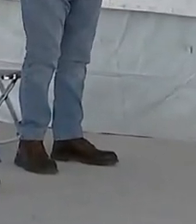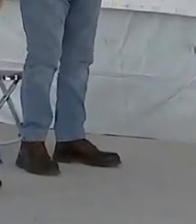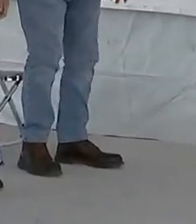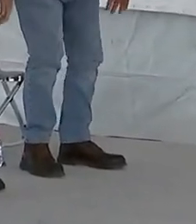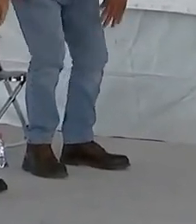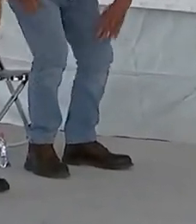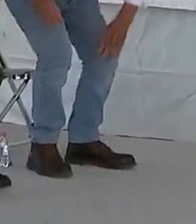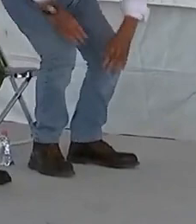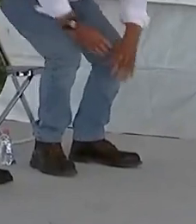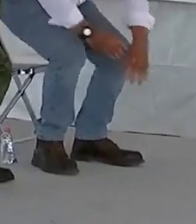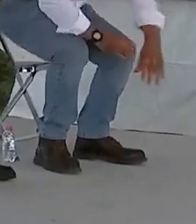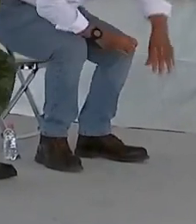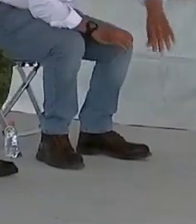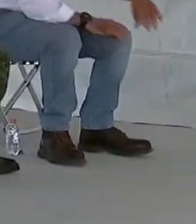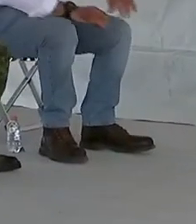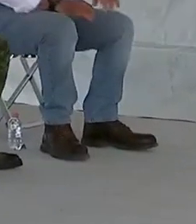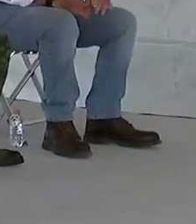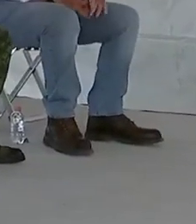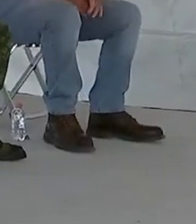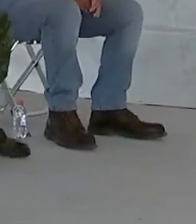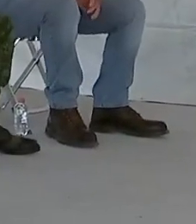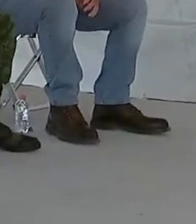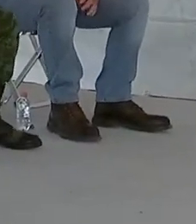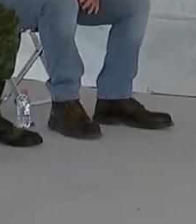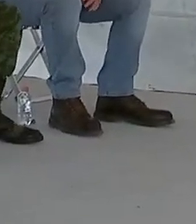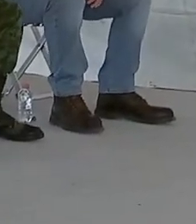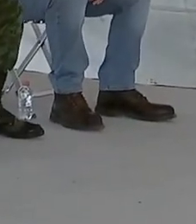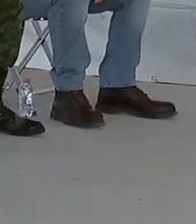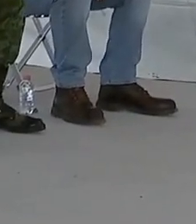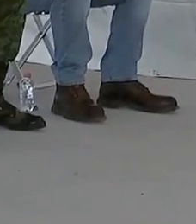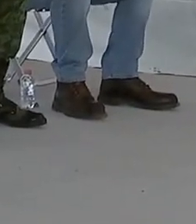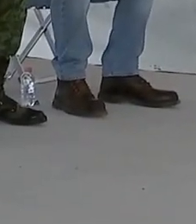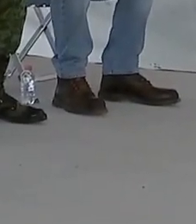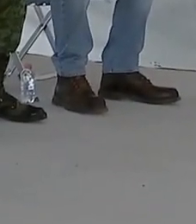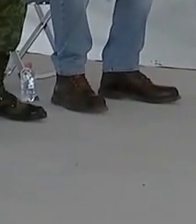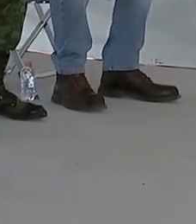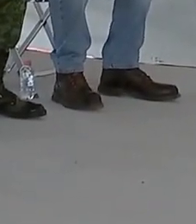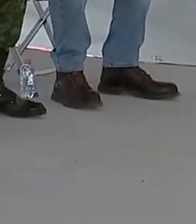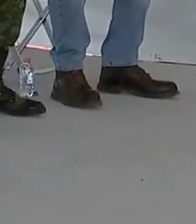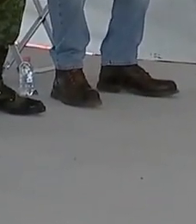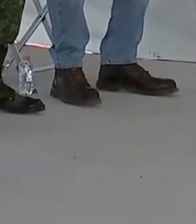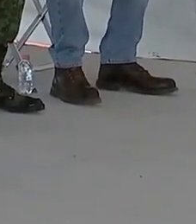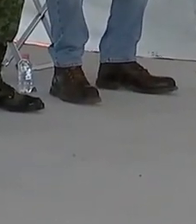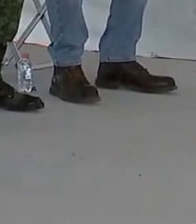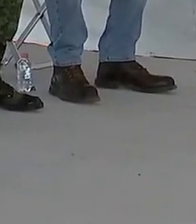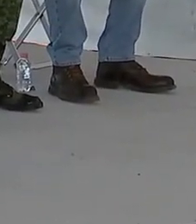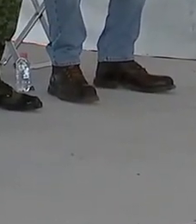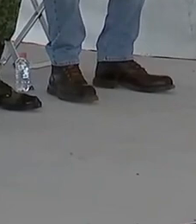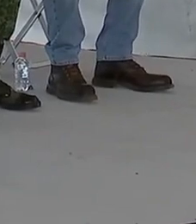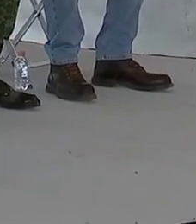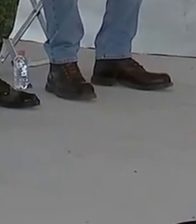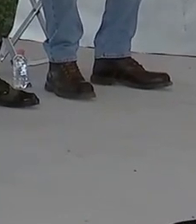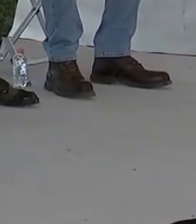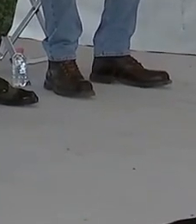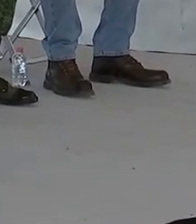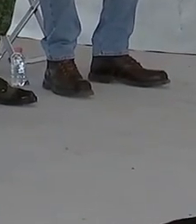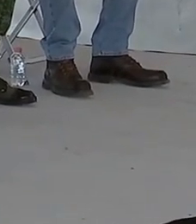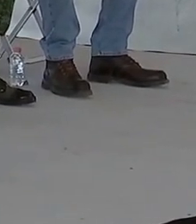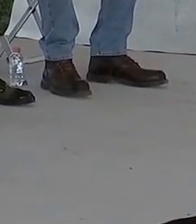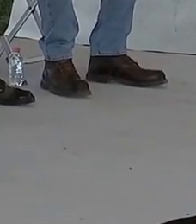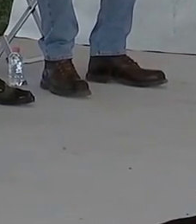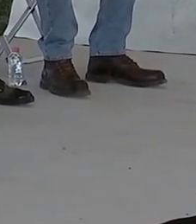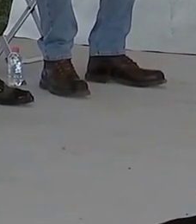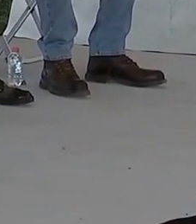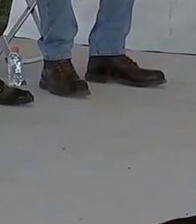Estimado público, escuchemos el mensaje que nos dirige el presidente constitucional de los